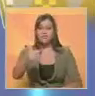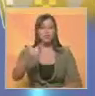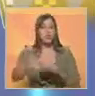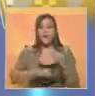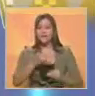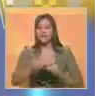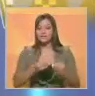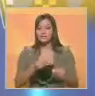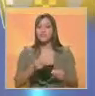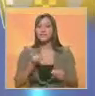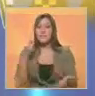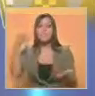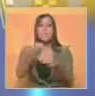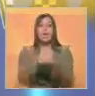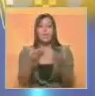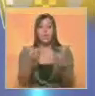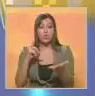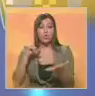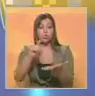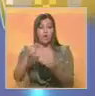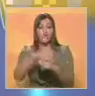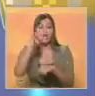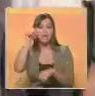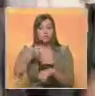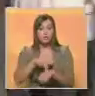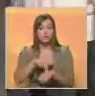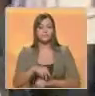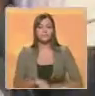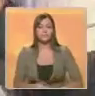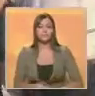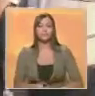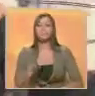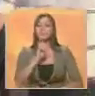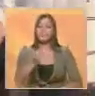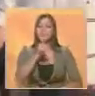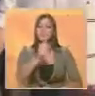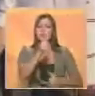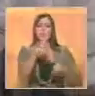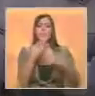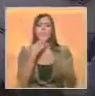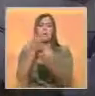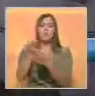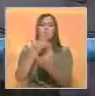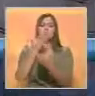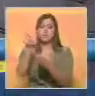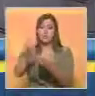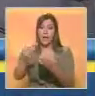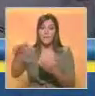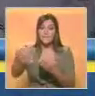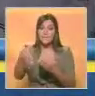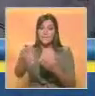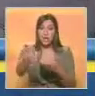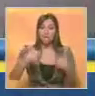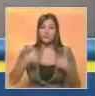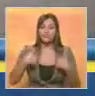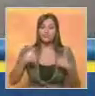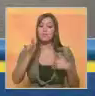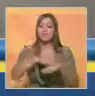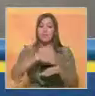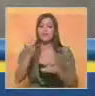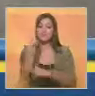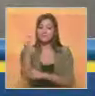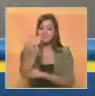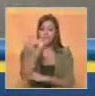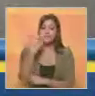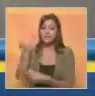a cabo pese a la gran inversión que realizó el gobierno nacional gaviría escuchó los planteamientos de los pescadores afectados por el incumplimiento de